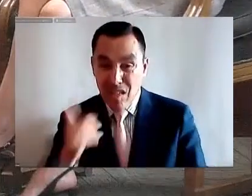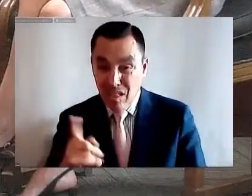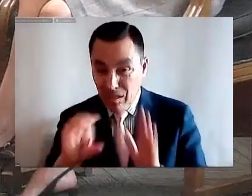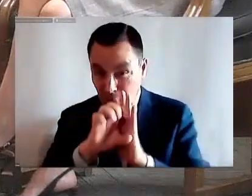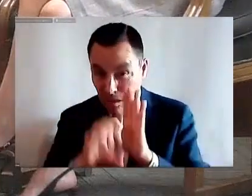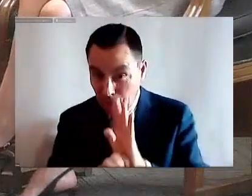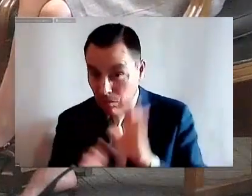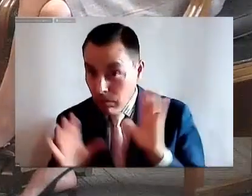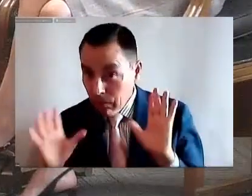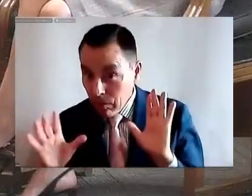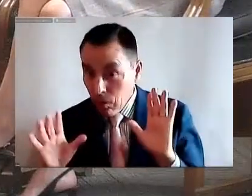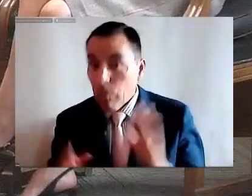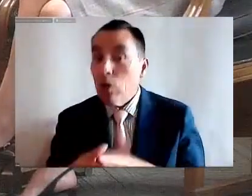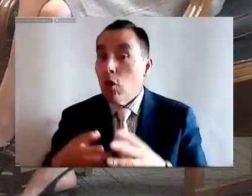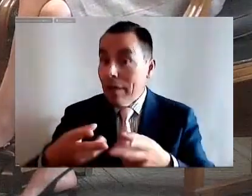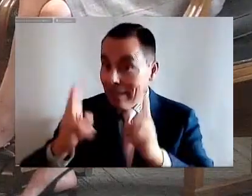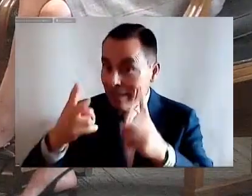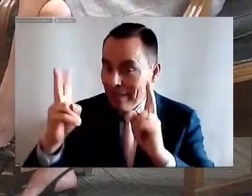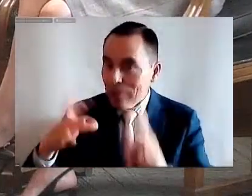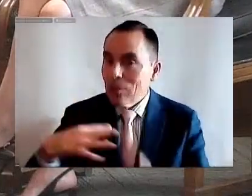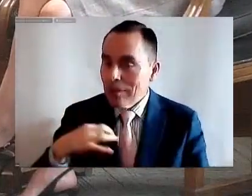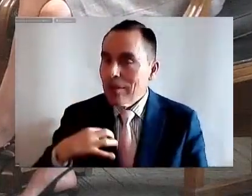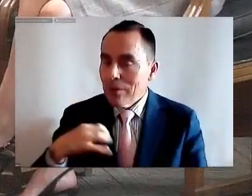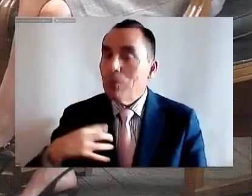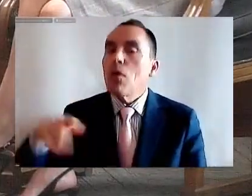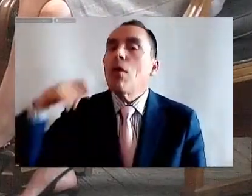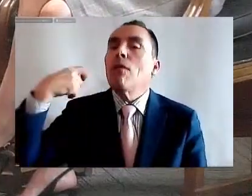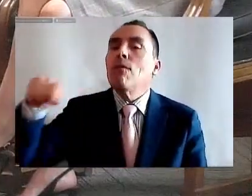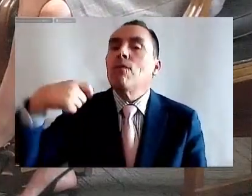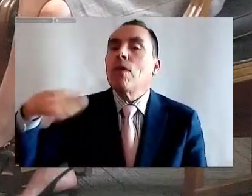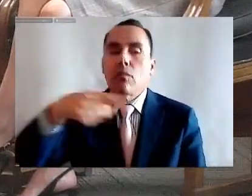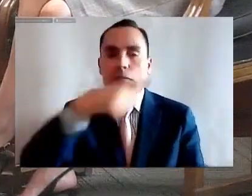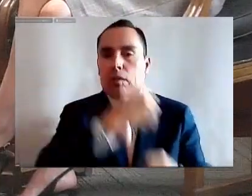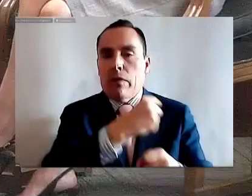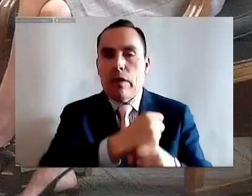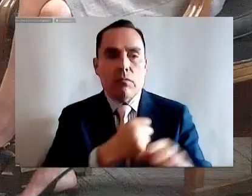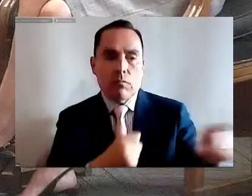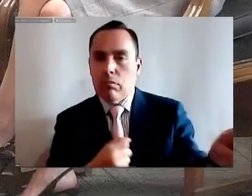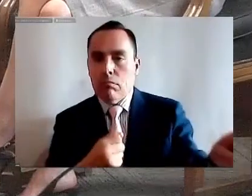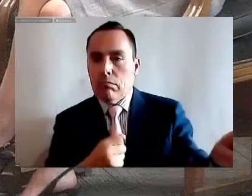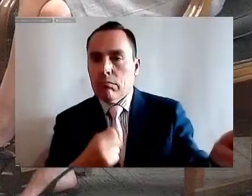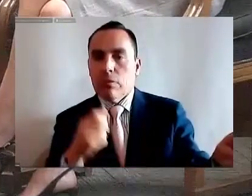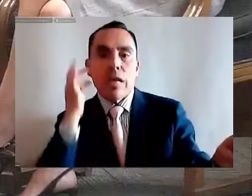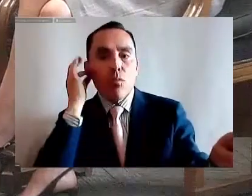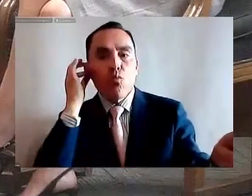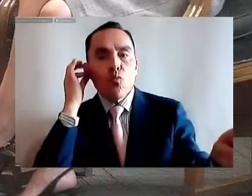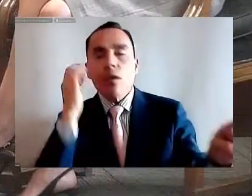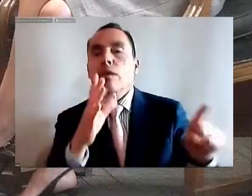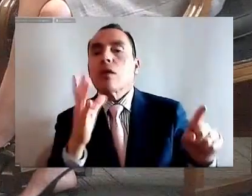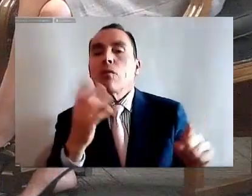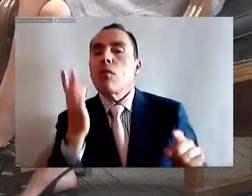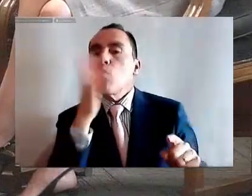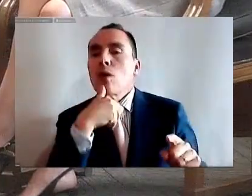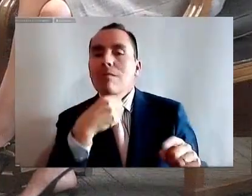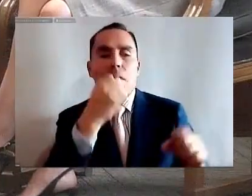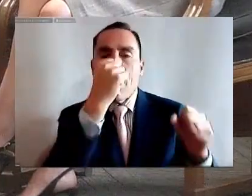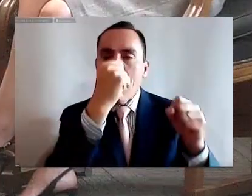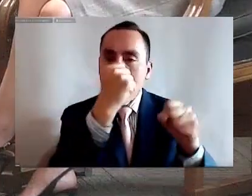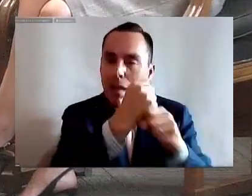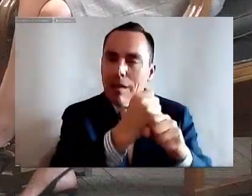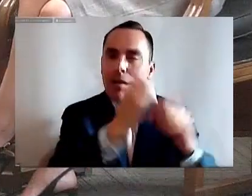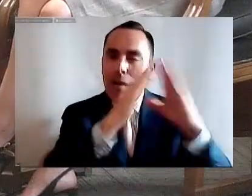lo que sí puede hacer el derecho civil es valorar el trabajo no remunerado. Y aquí lo que ocurre y lo que se detecta en